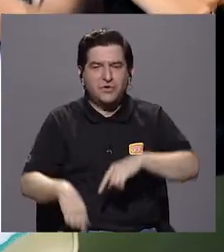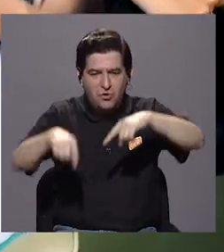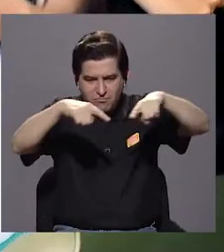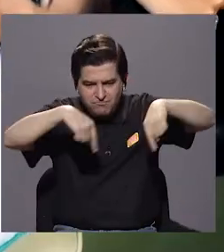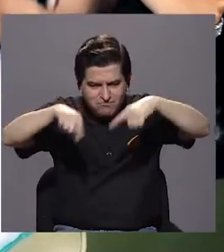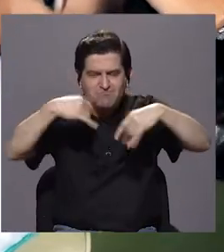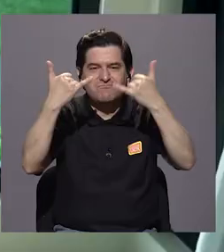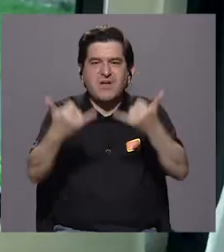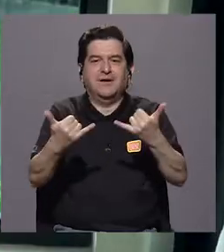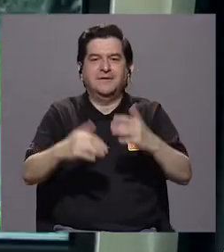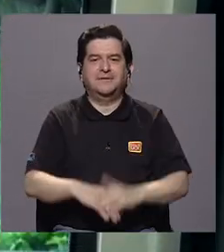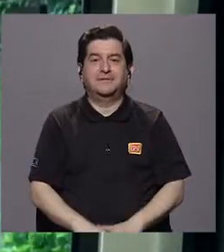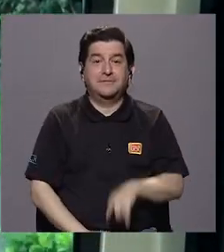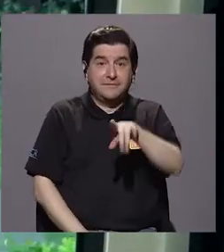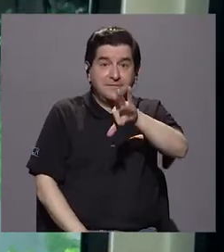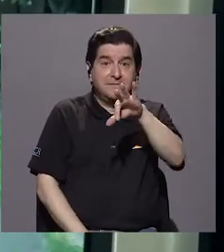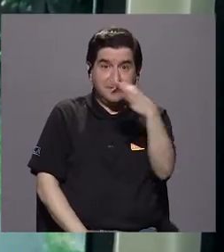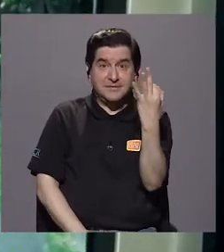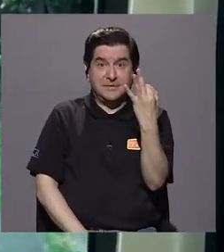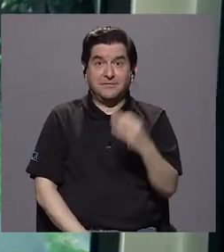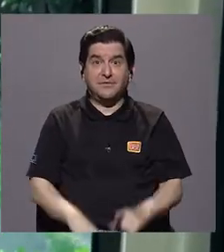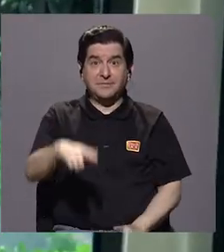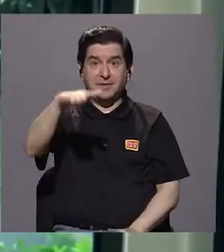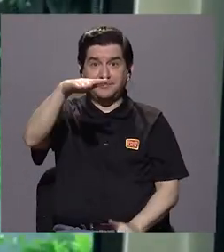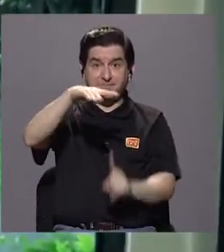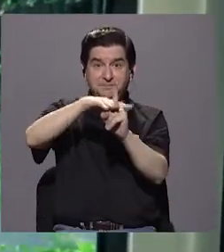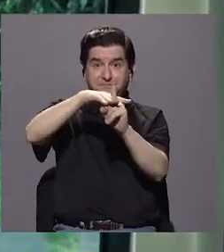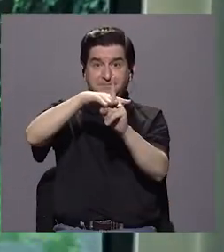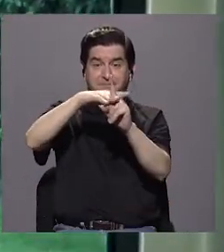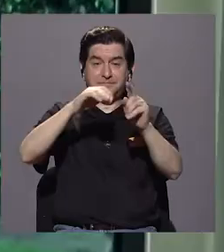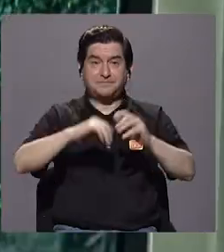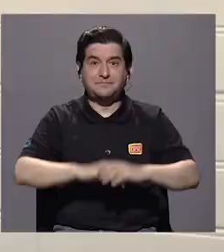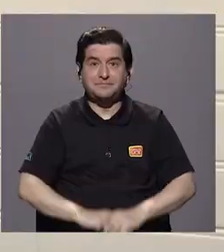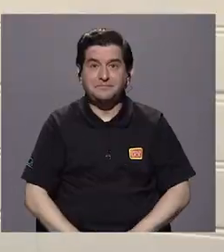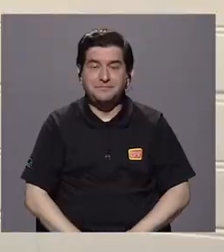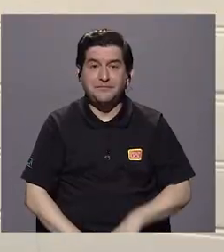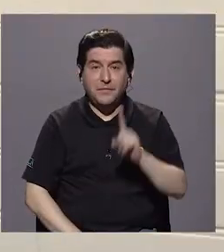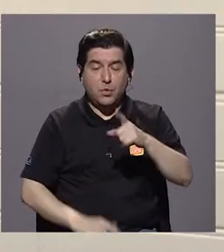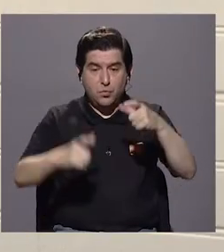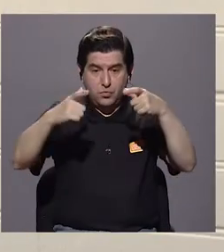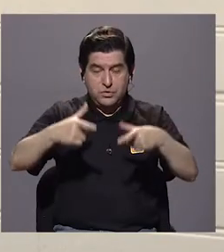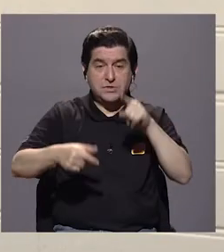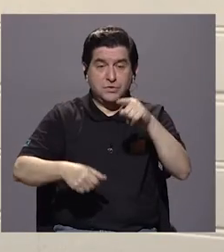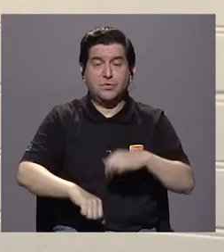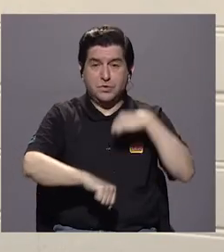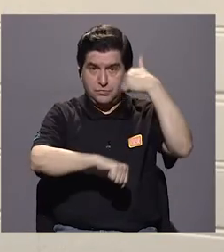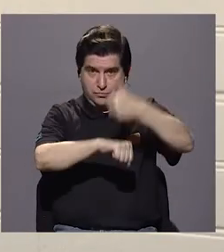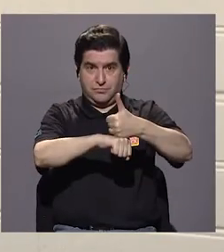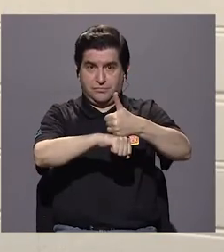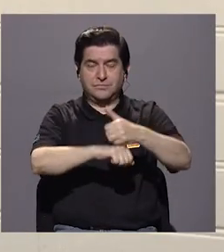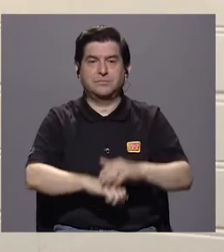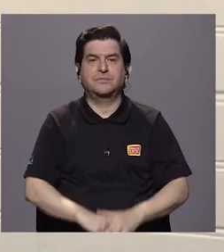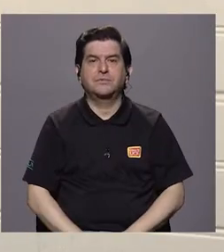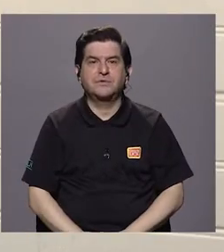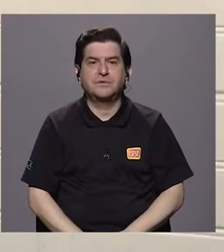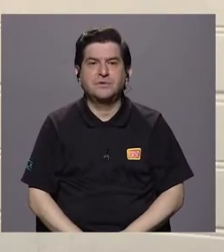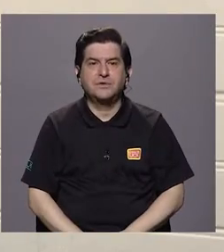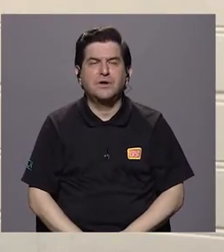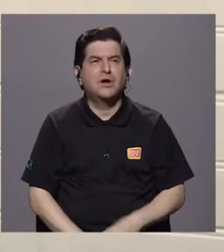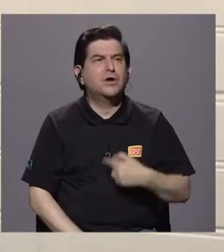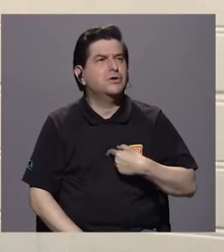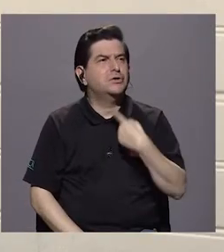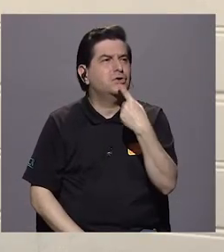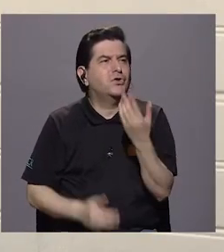bueno, es así como aparece un disco que a usted la marca, uh-huh. ¿Verdad? Que es, yo diría como